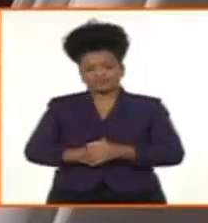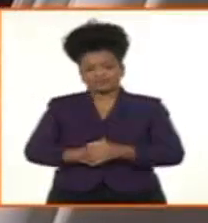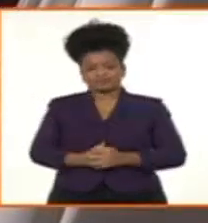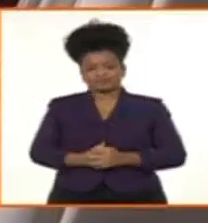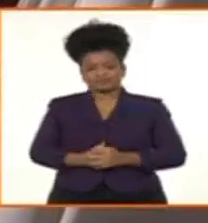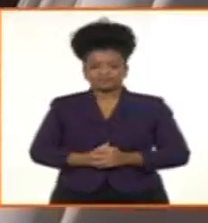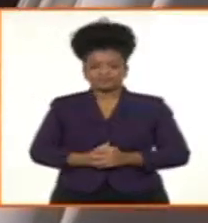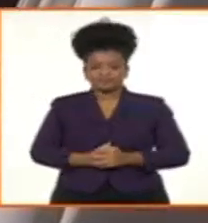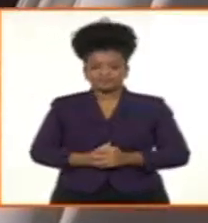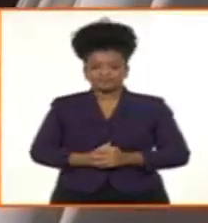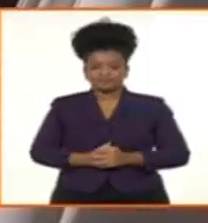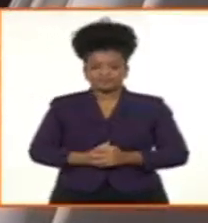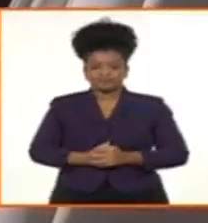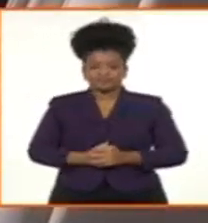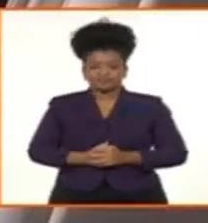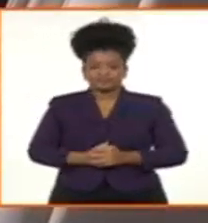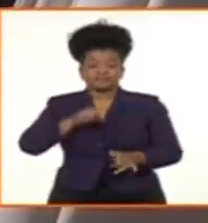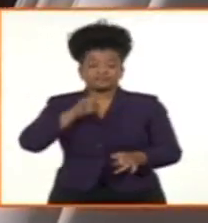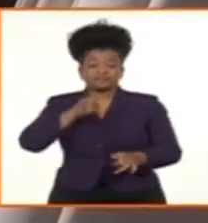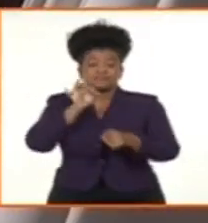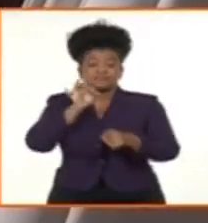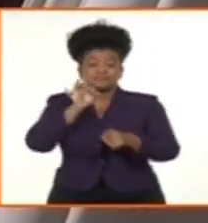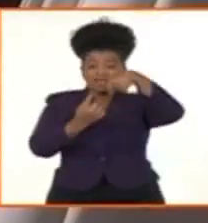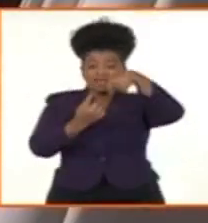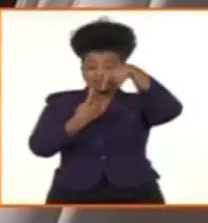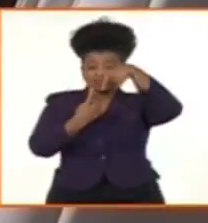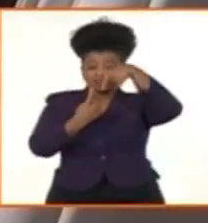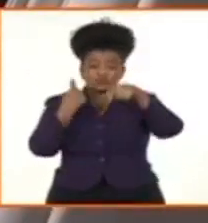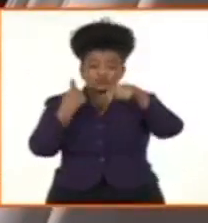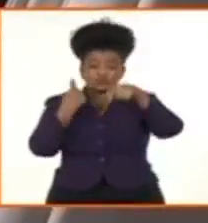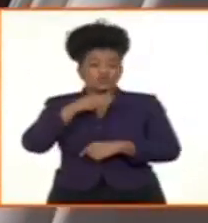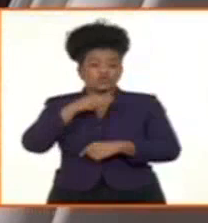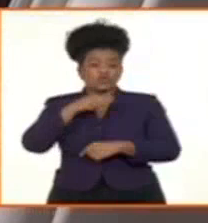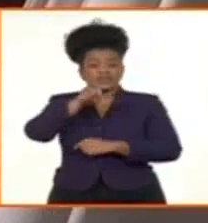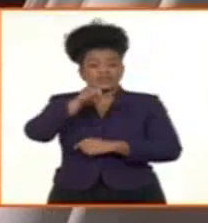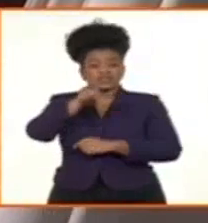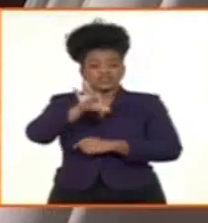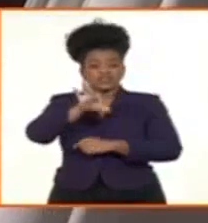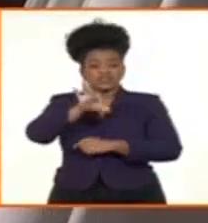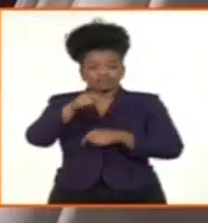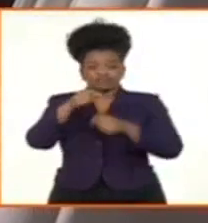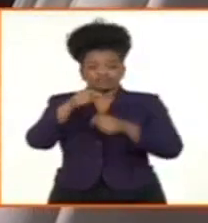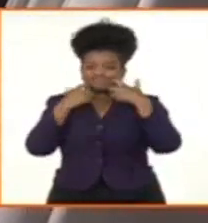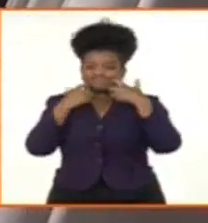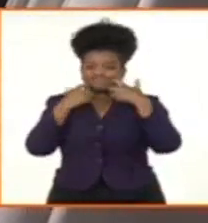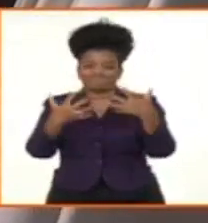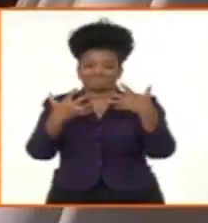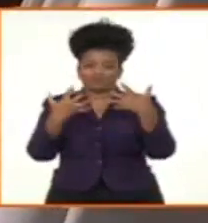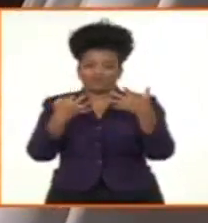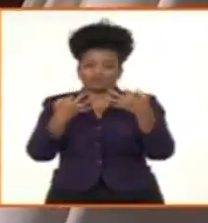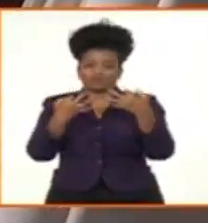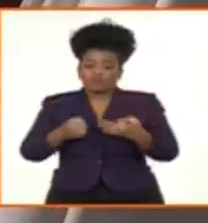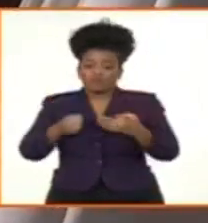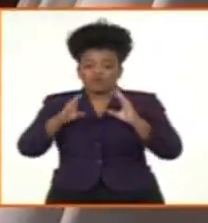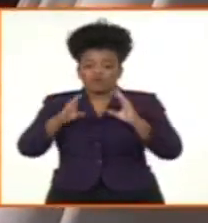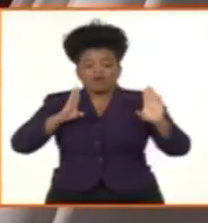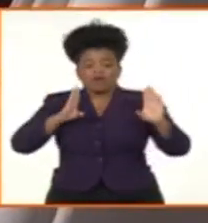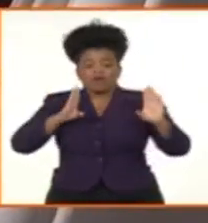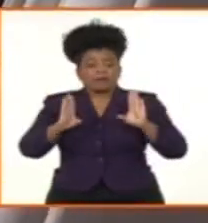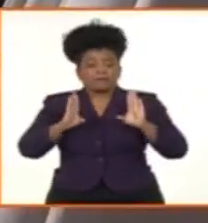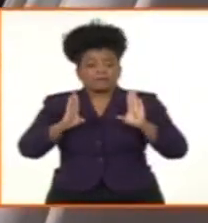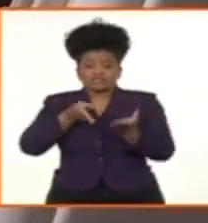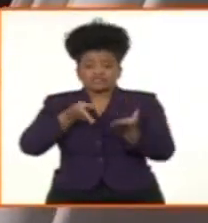datos por móviles en el 2018, finales de 2018, fue un paso decisivo para esta para esta etapa, y eso sigue